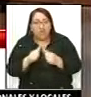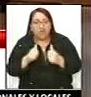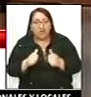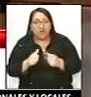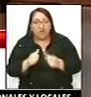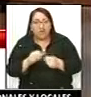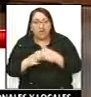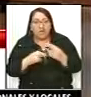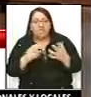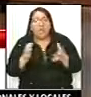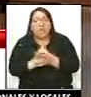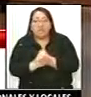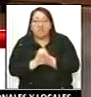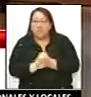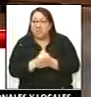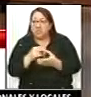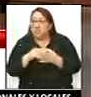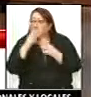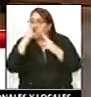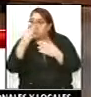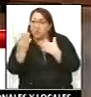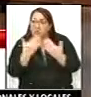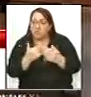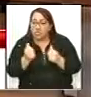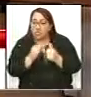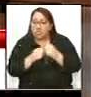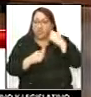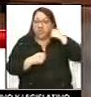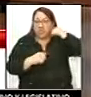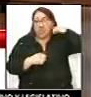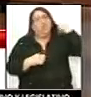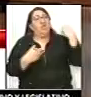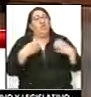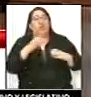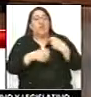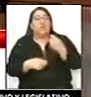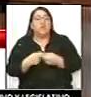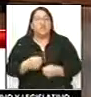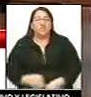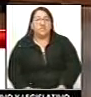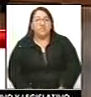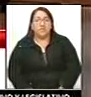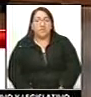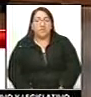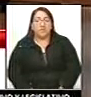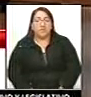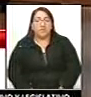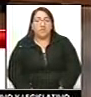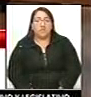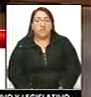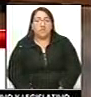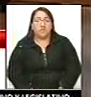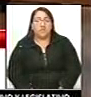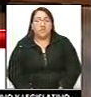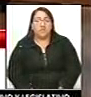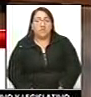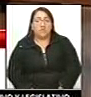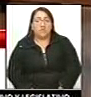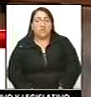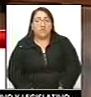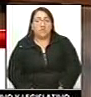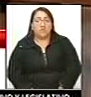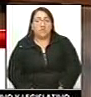establecer relaciones de amistad basado en el respeto mutuo y la cooperación. Tenemos que adaptar la educación a los cambios